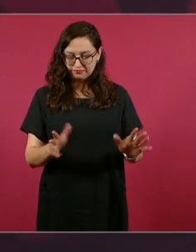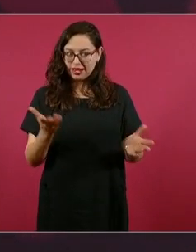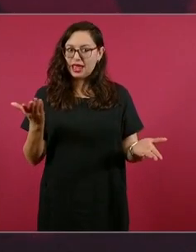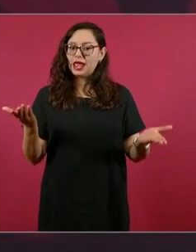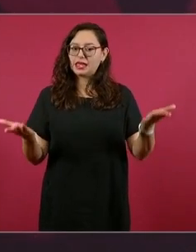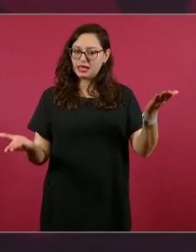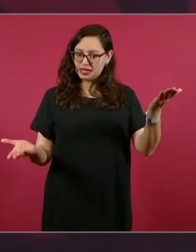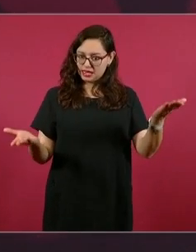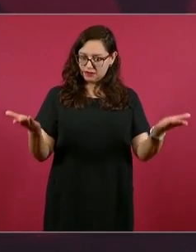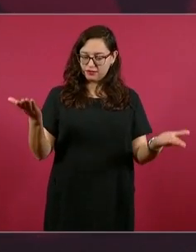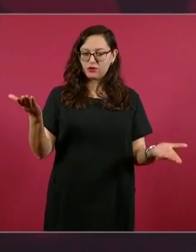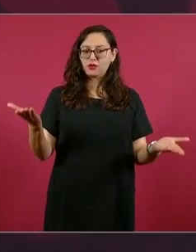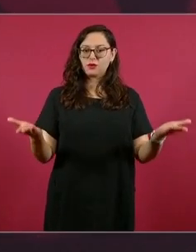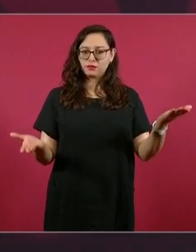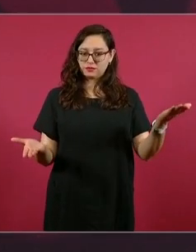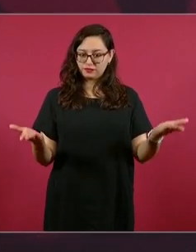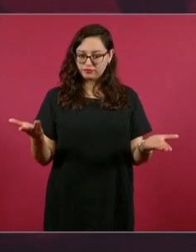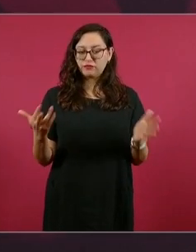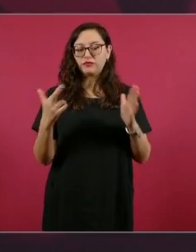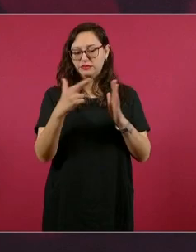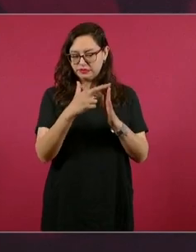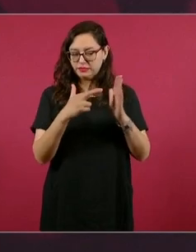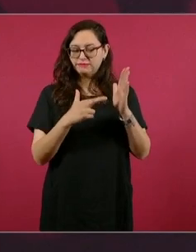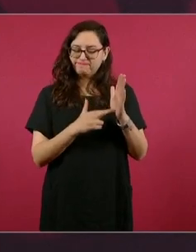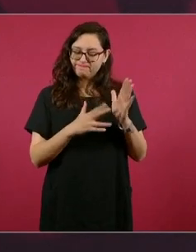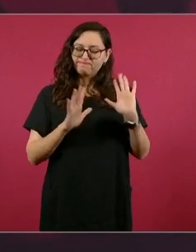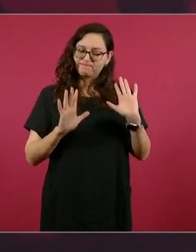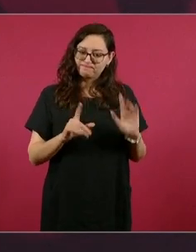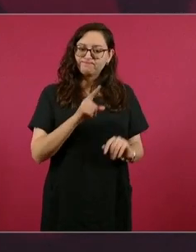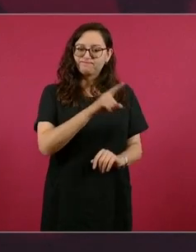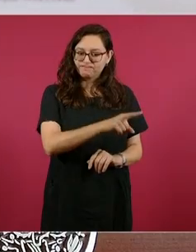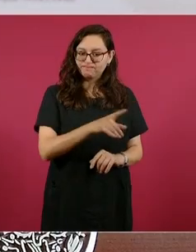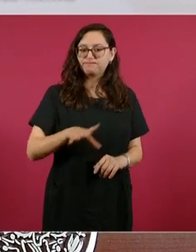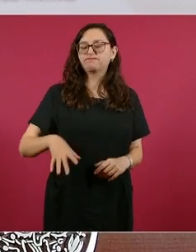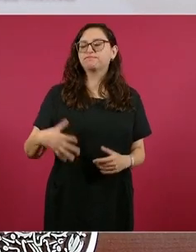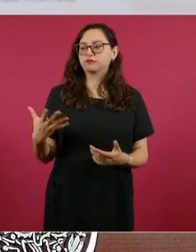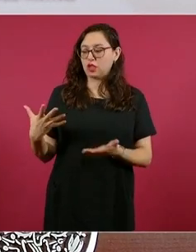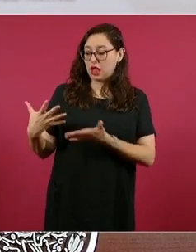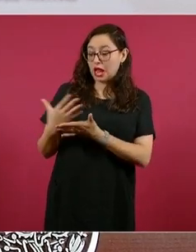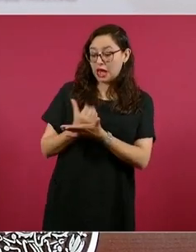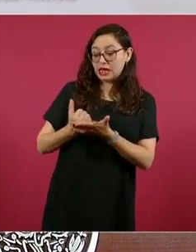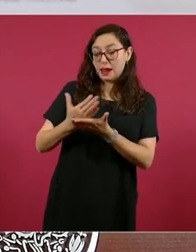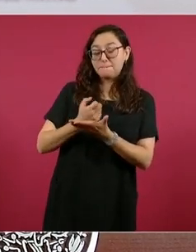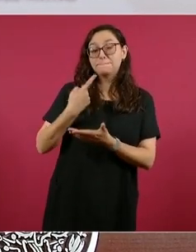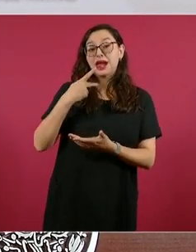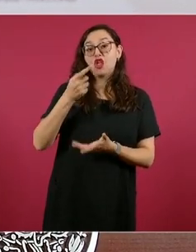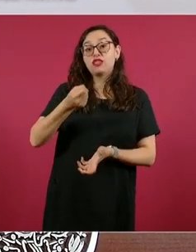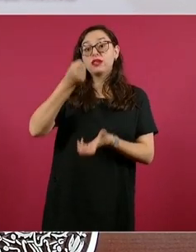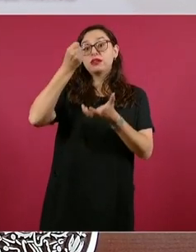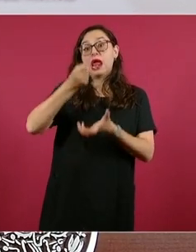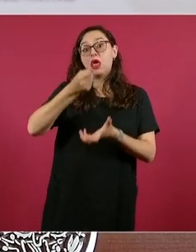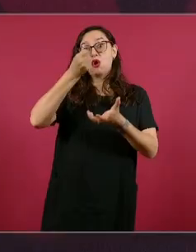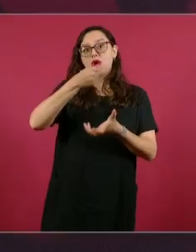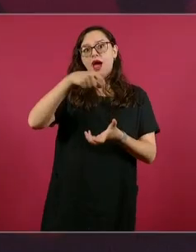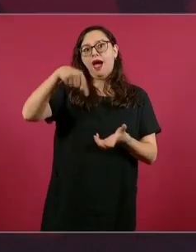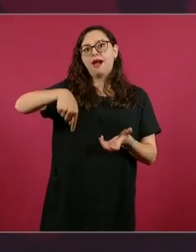¿Sí? Ellos siguieron invirtiendo en México